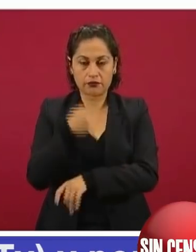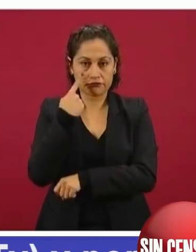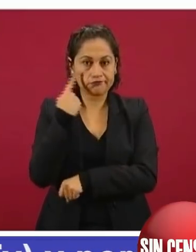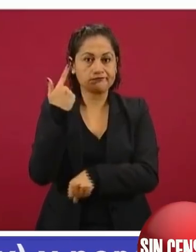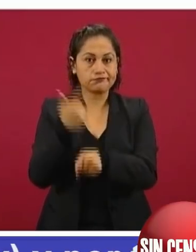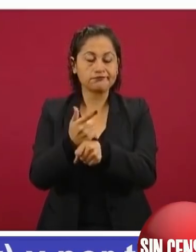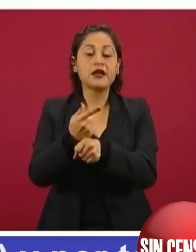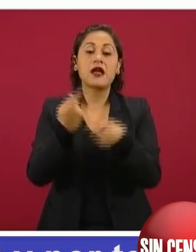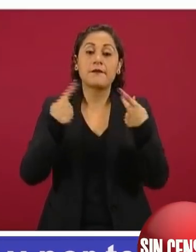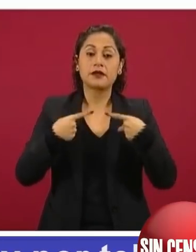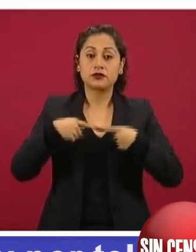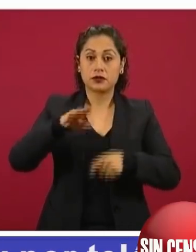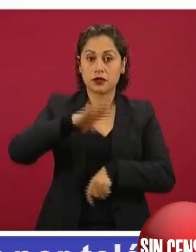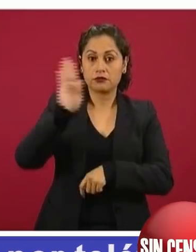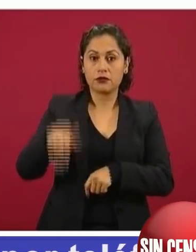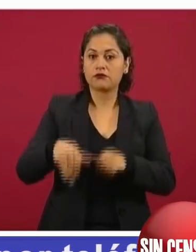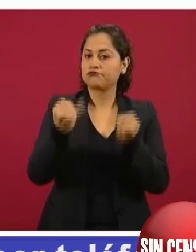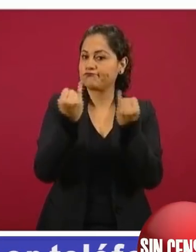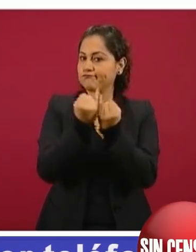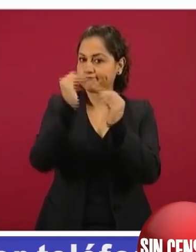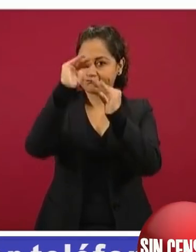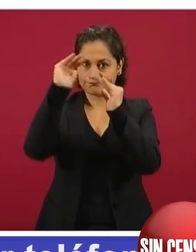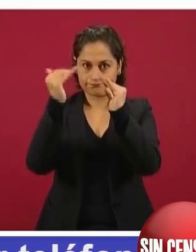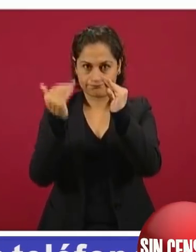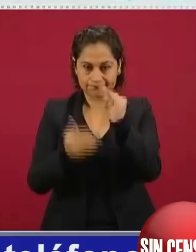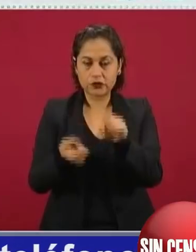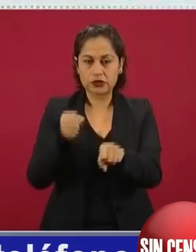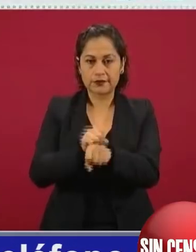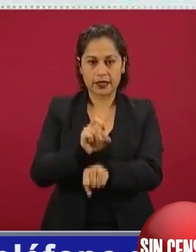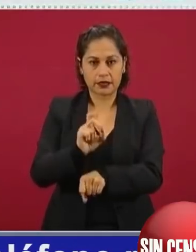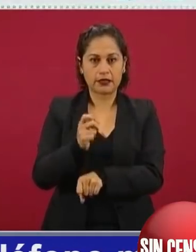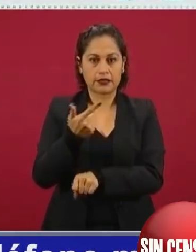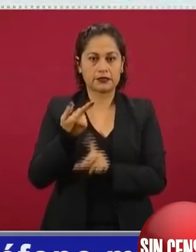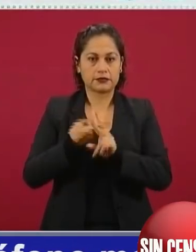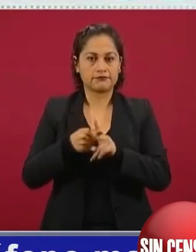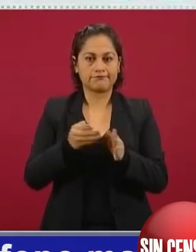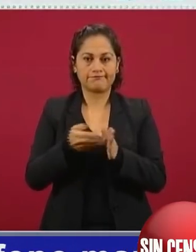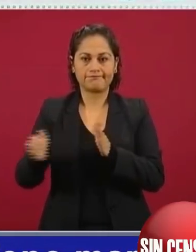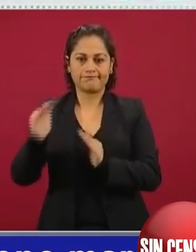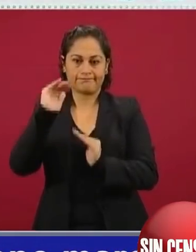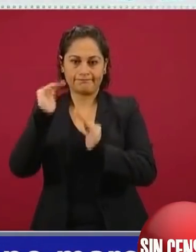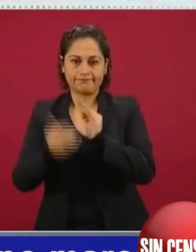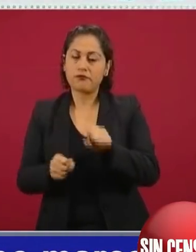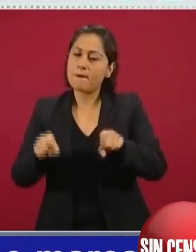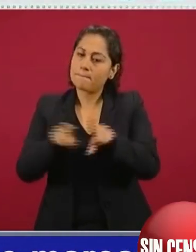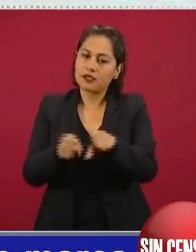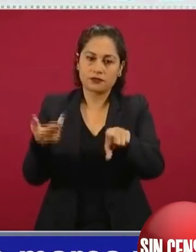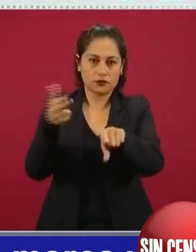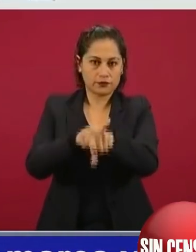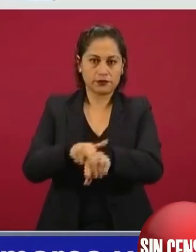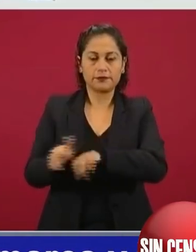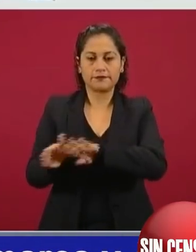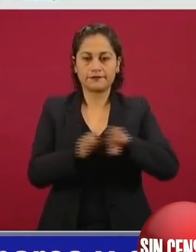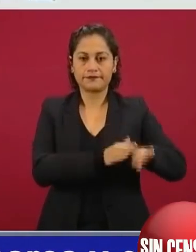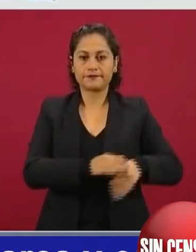también va en descenso ya desde la semana 37. La siguiente, igual que la hospitalización. La